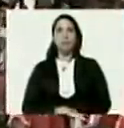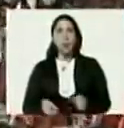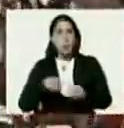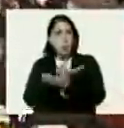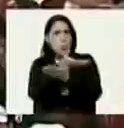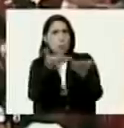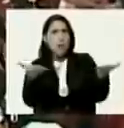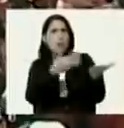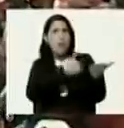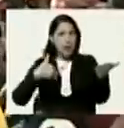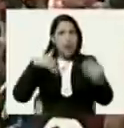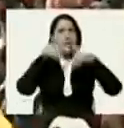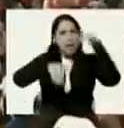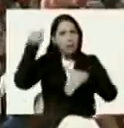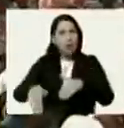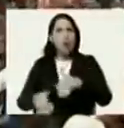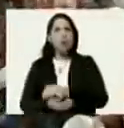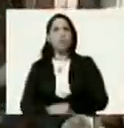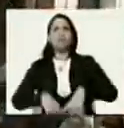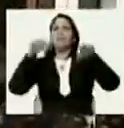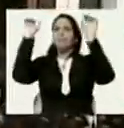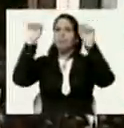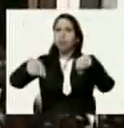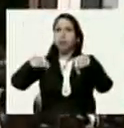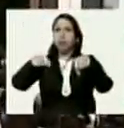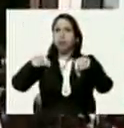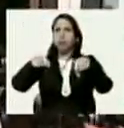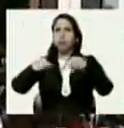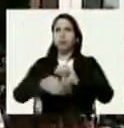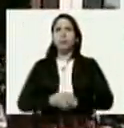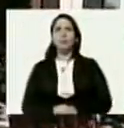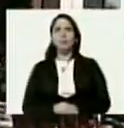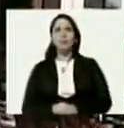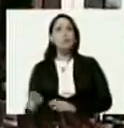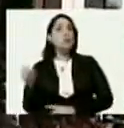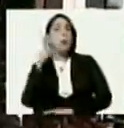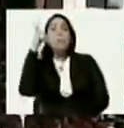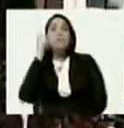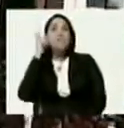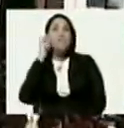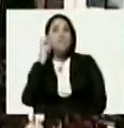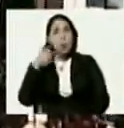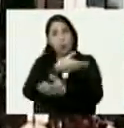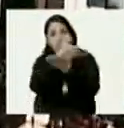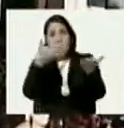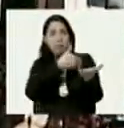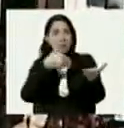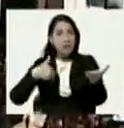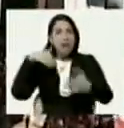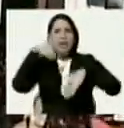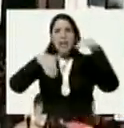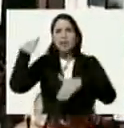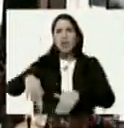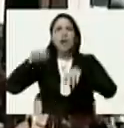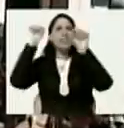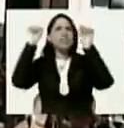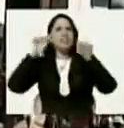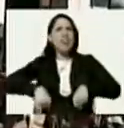¿Ustedes quieren elecciones? No se oye. ¿Ustedes quieren